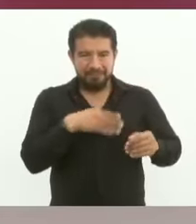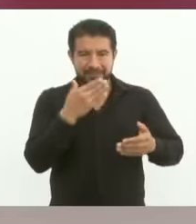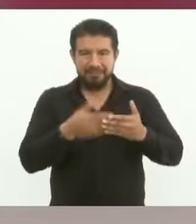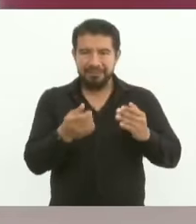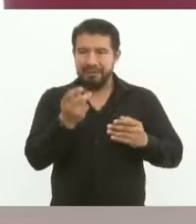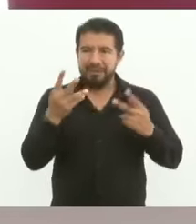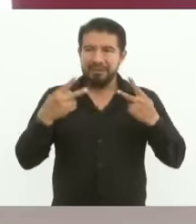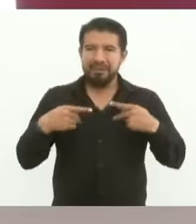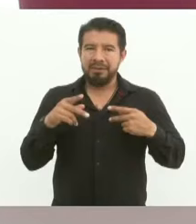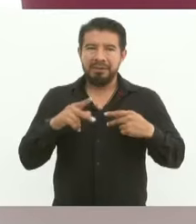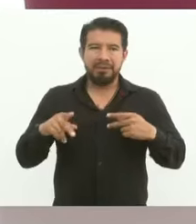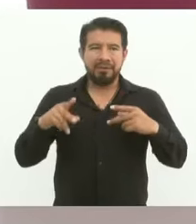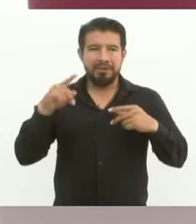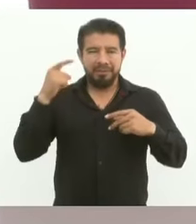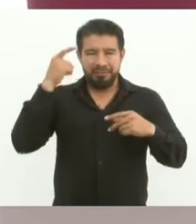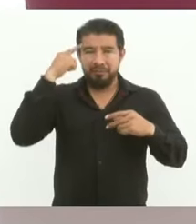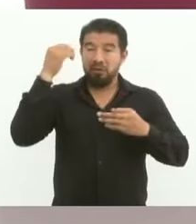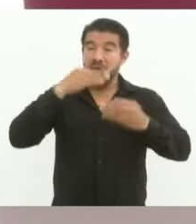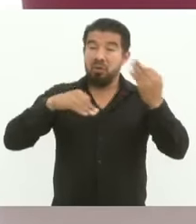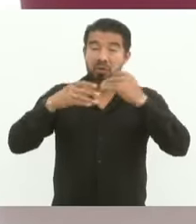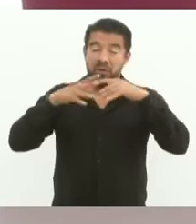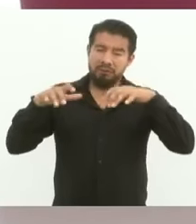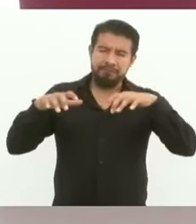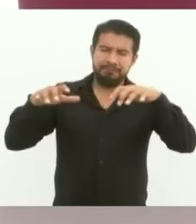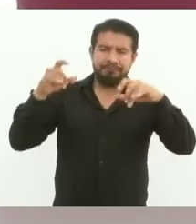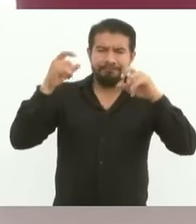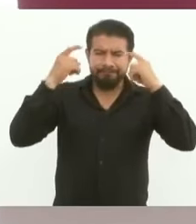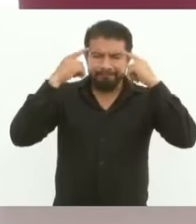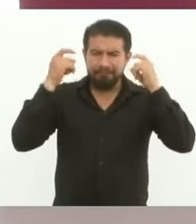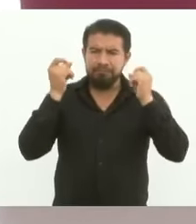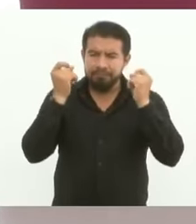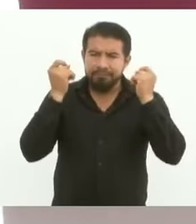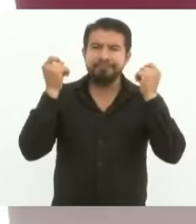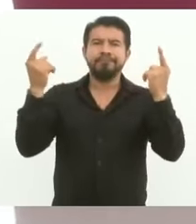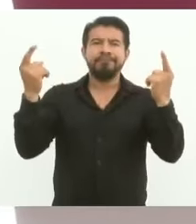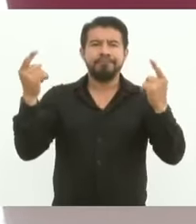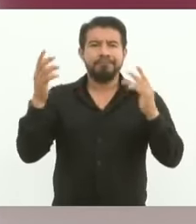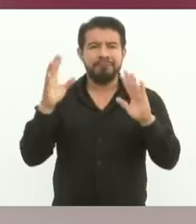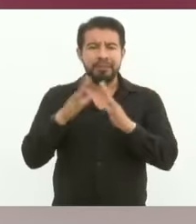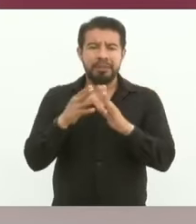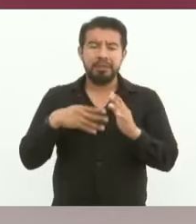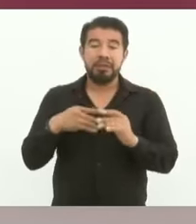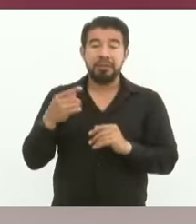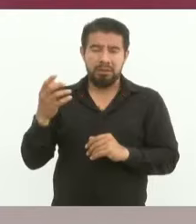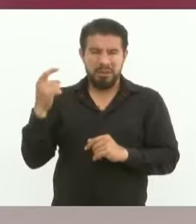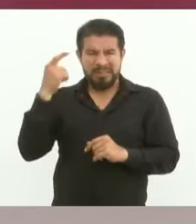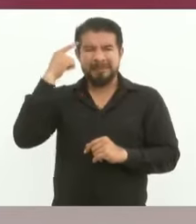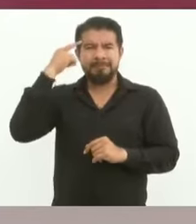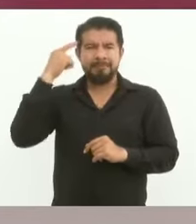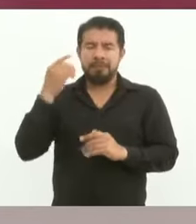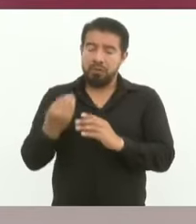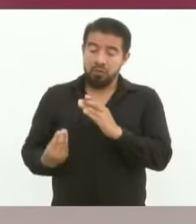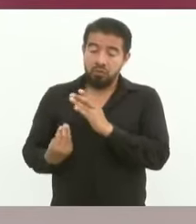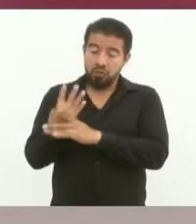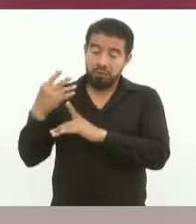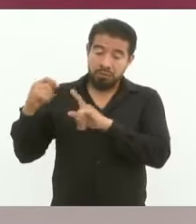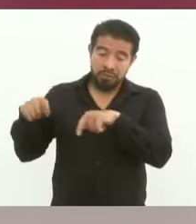despertó, ya tomó conciencia. Hay que seguir adelante, sobre todo pensando en las nuevas